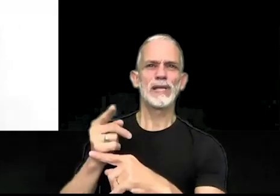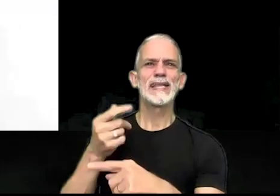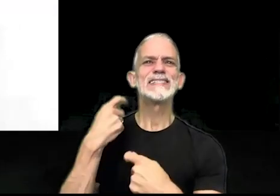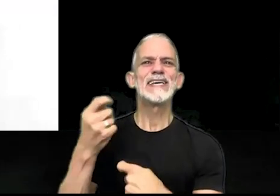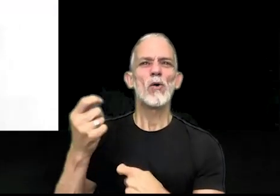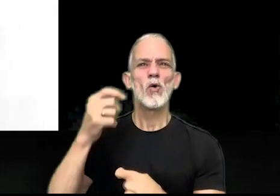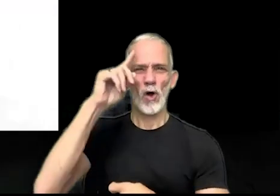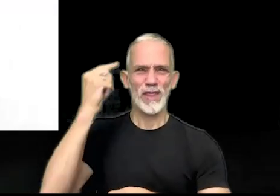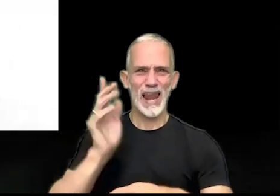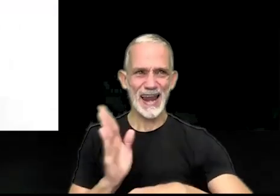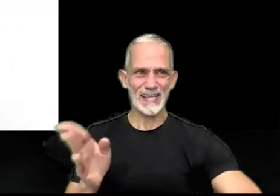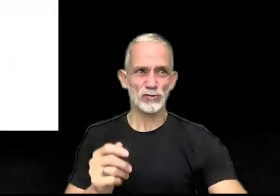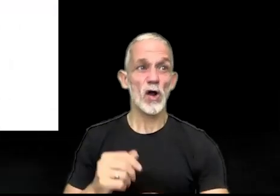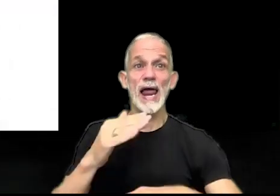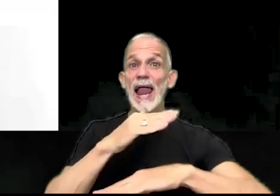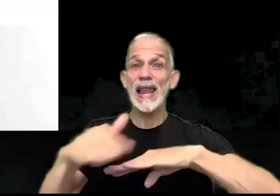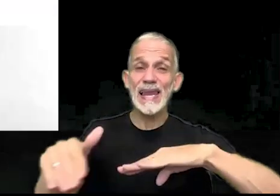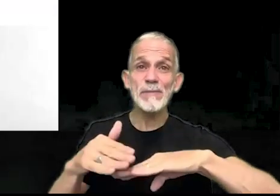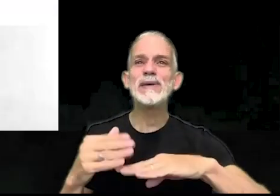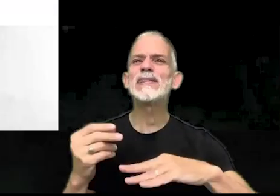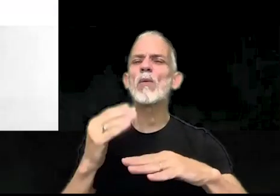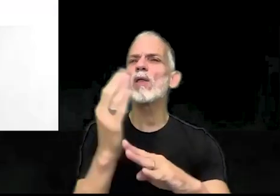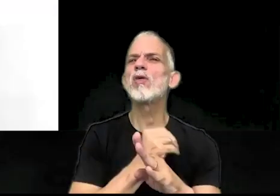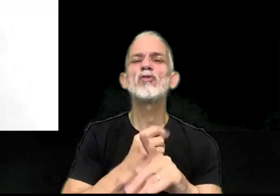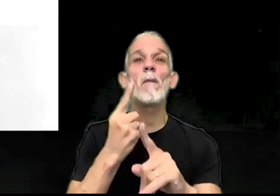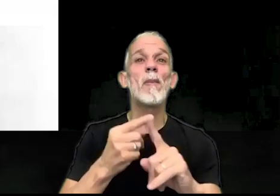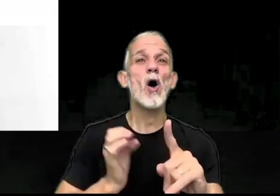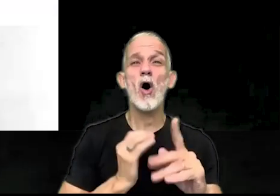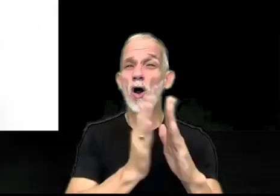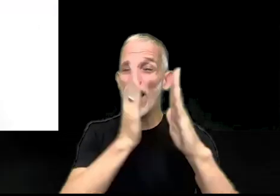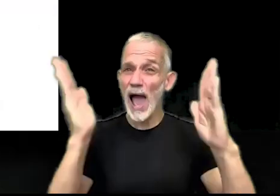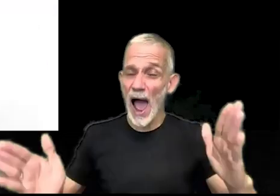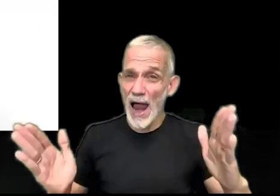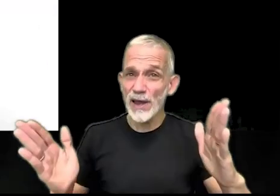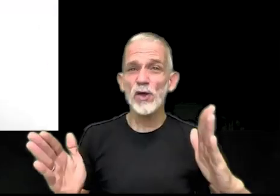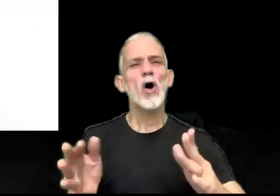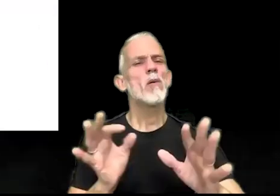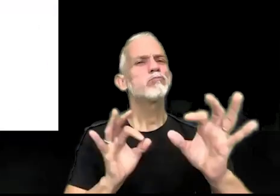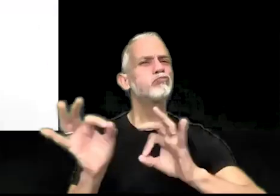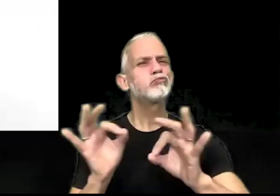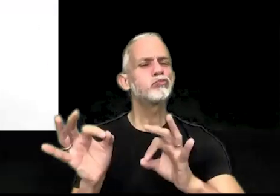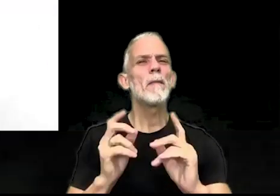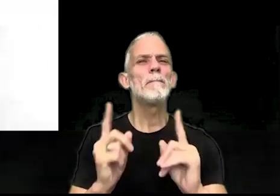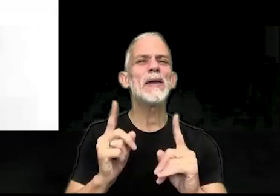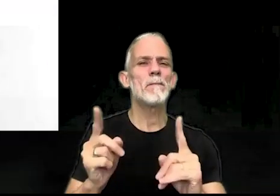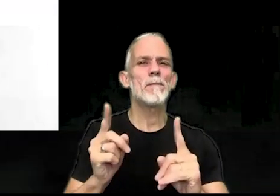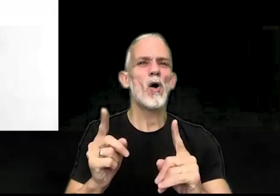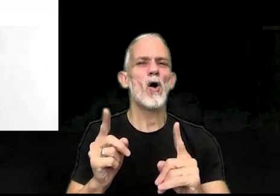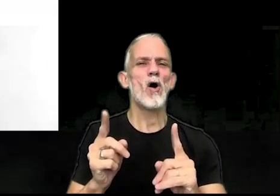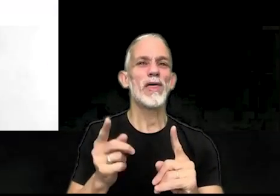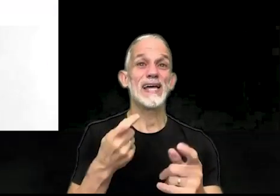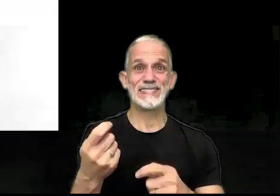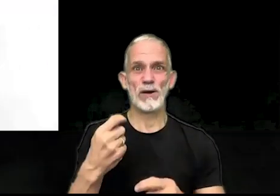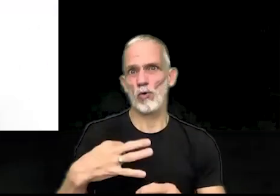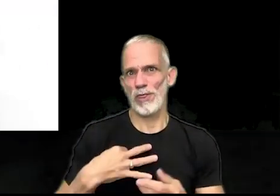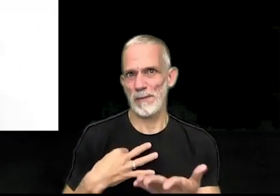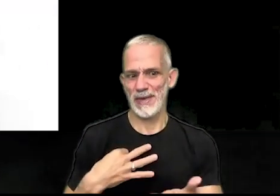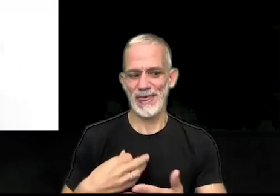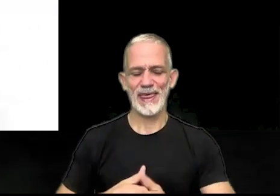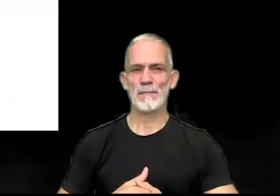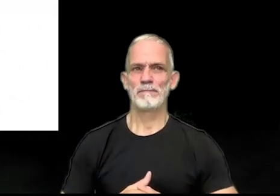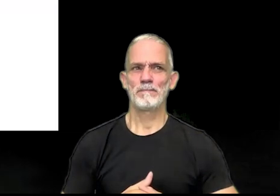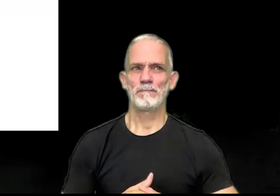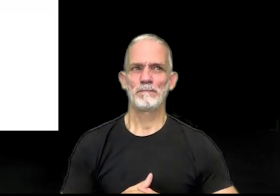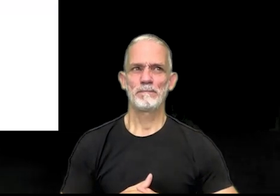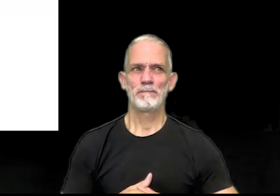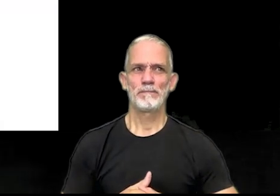de la Nación, el límite de la deducción anual es equivalente al mismo límite de los seguros de vida.